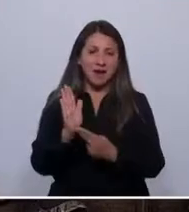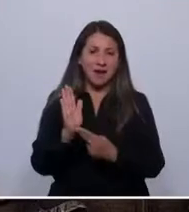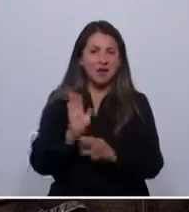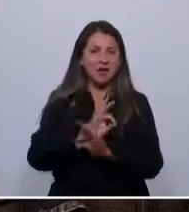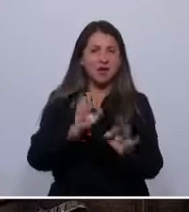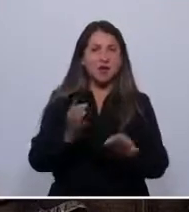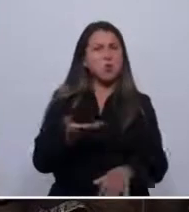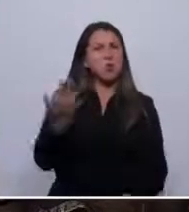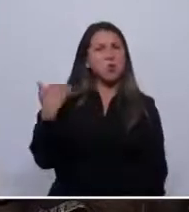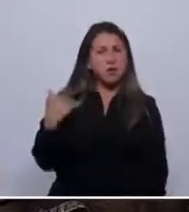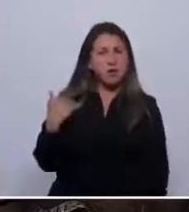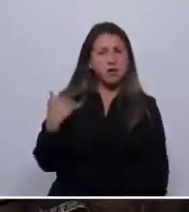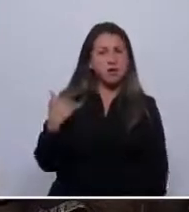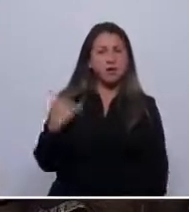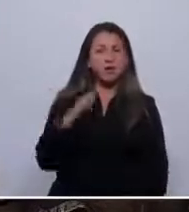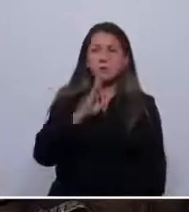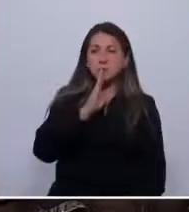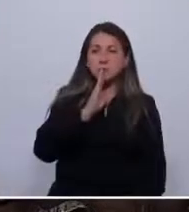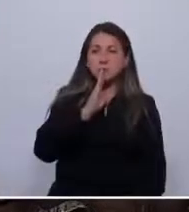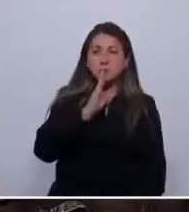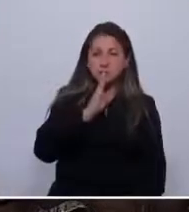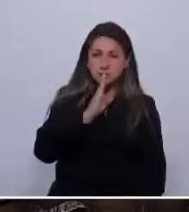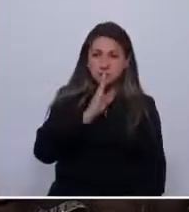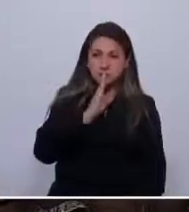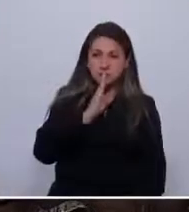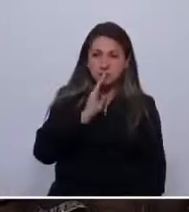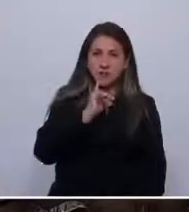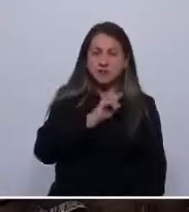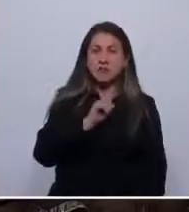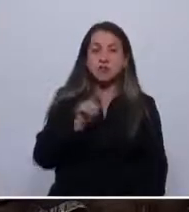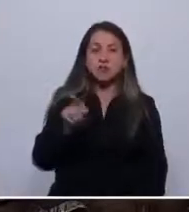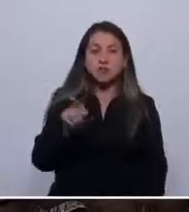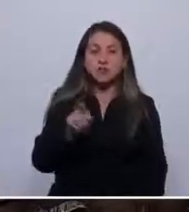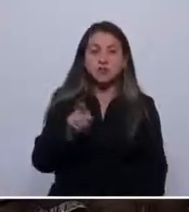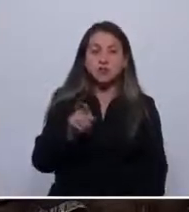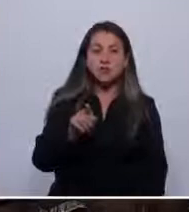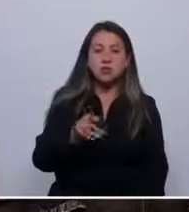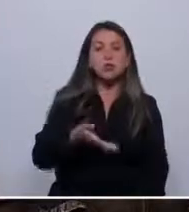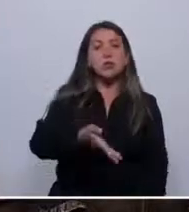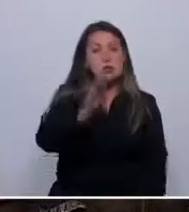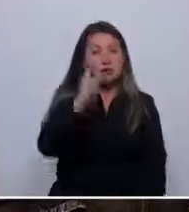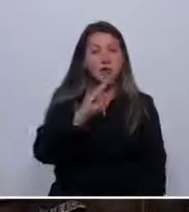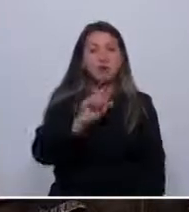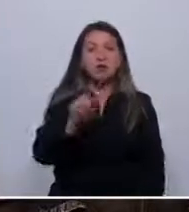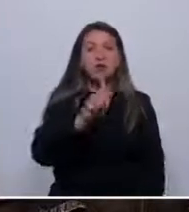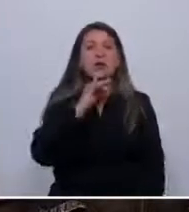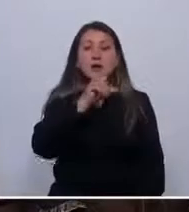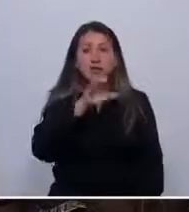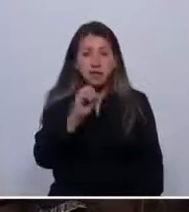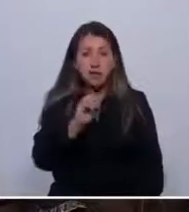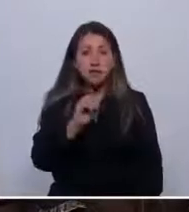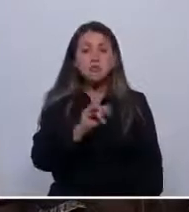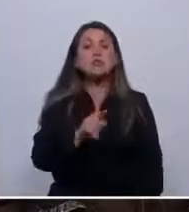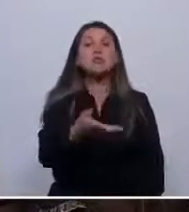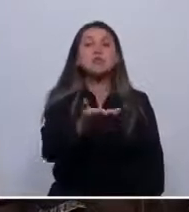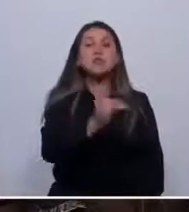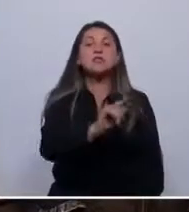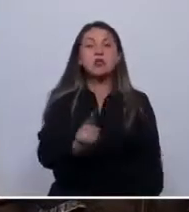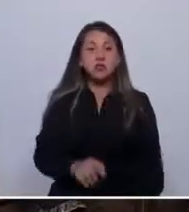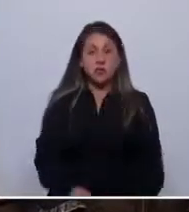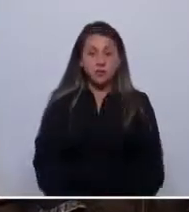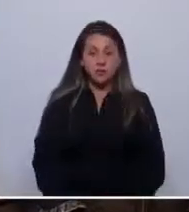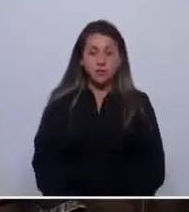dimos ese permiso, ¿no, don Luis Barceló? ¿O no, don Luis? ¿O no, Eduardo Castillo? Primera vez, pues.